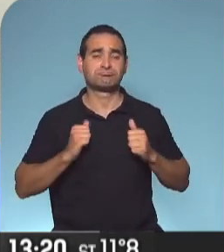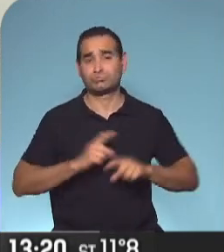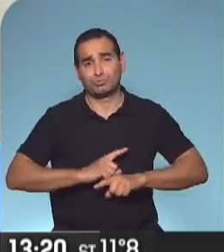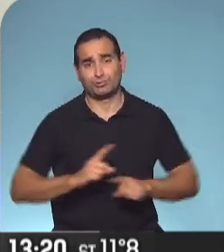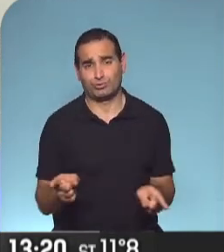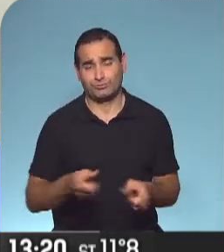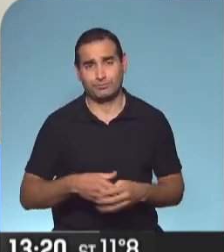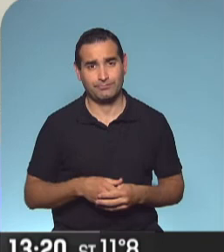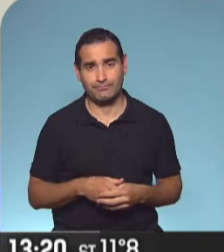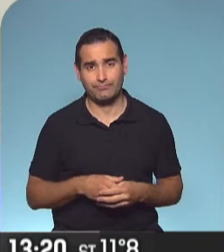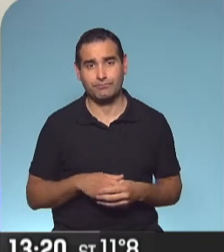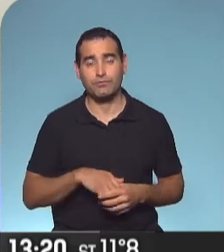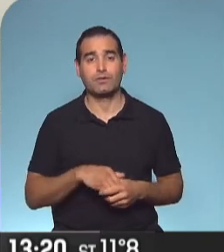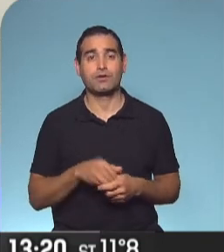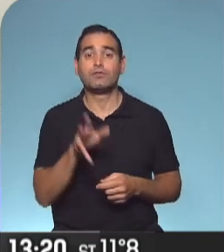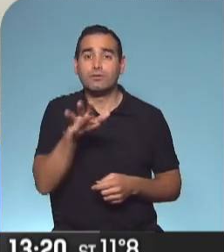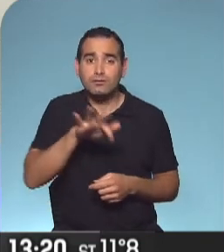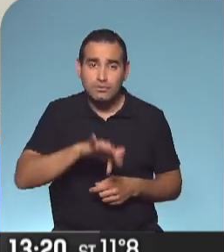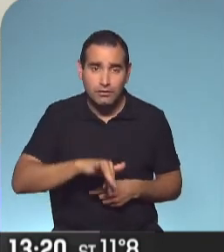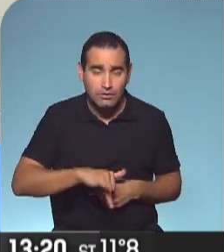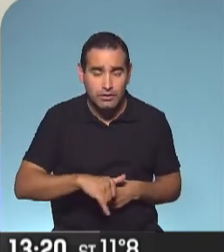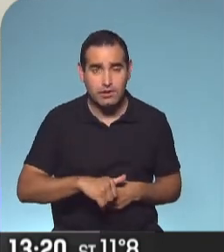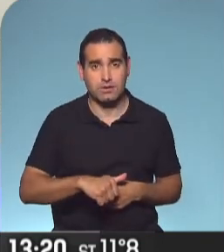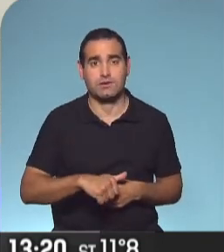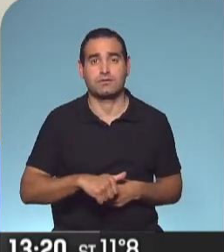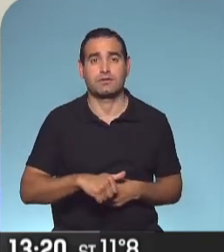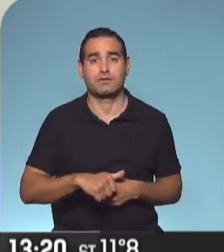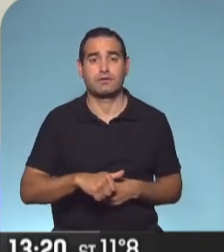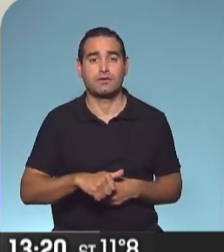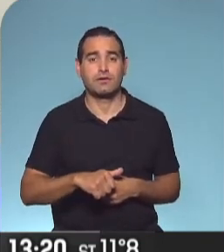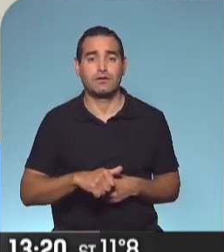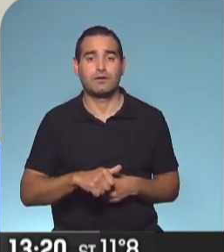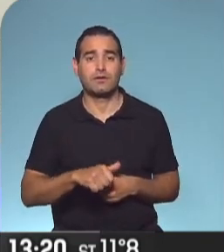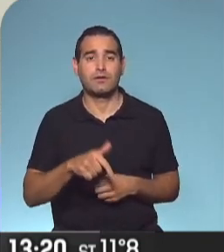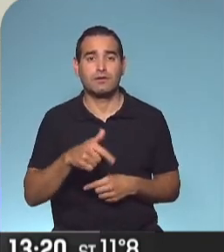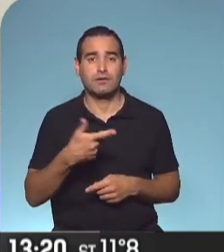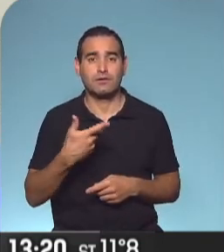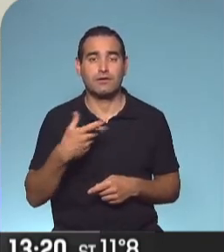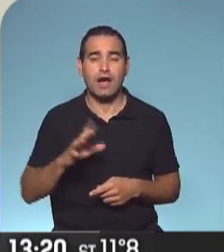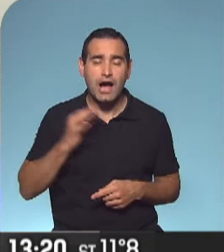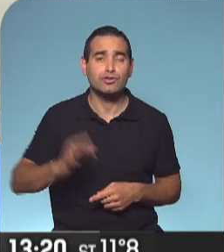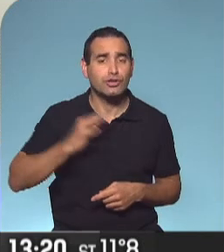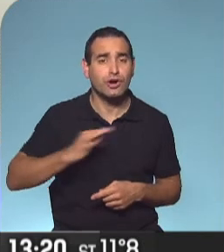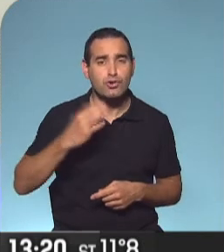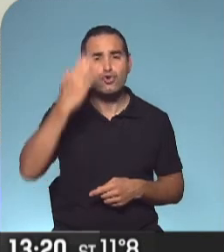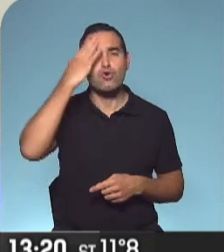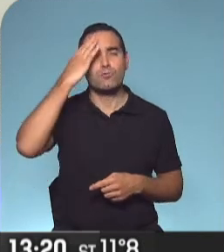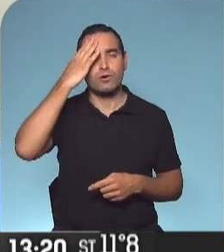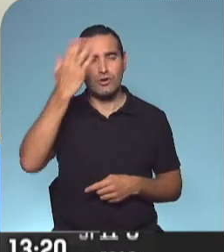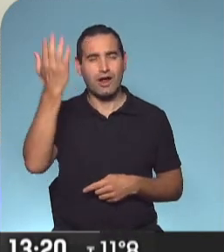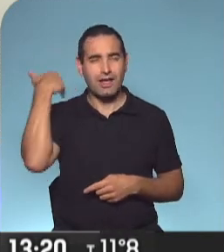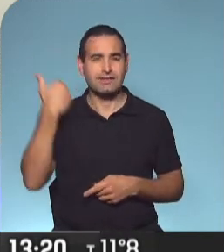estamos tranquilos. Y cada día que se acerca la conmemoración del atentado a la AMIA, para